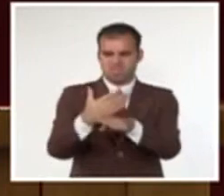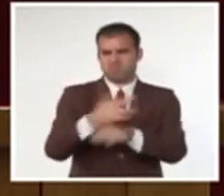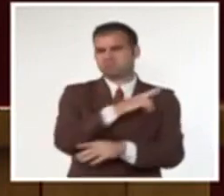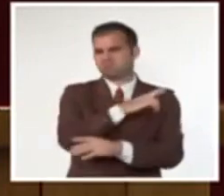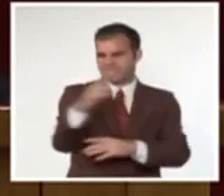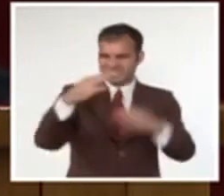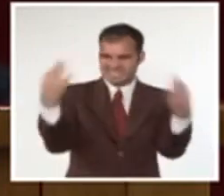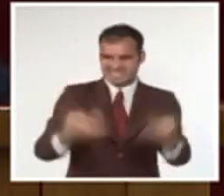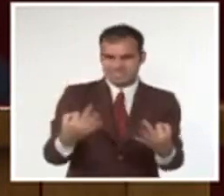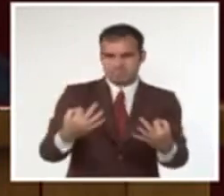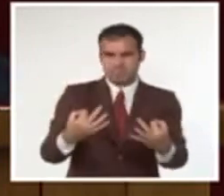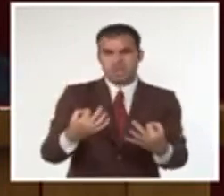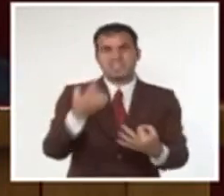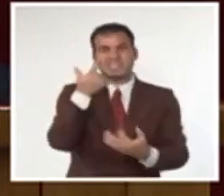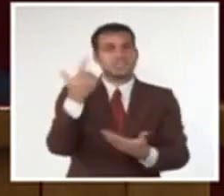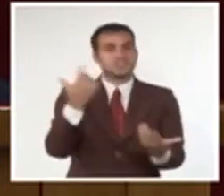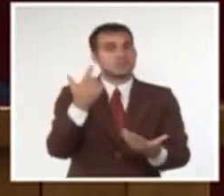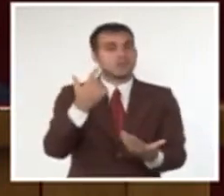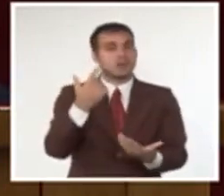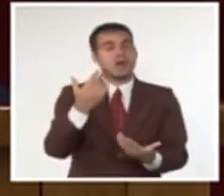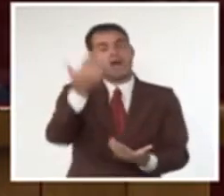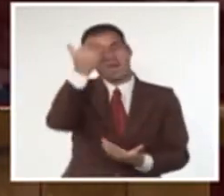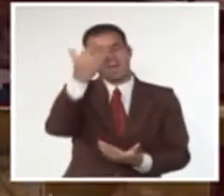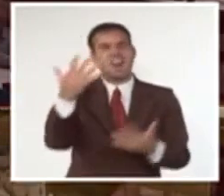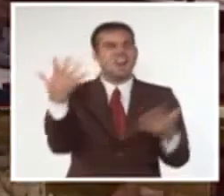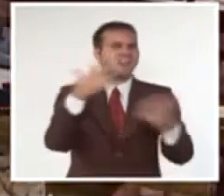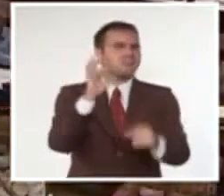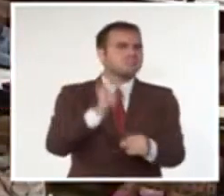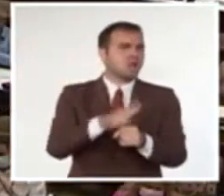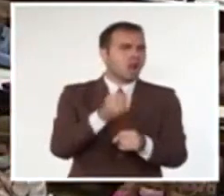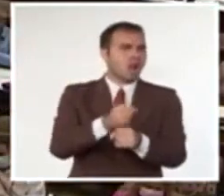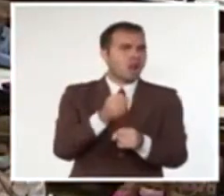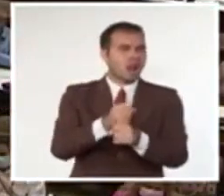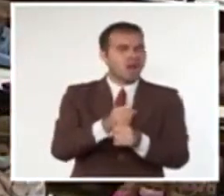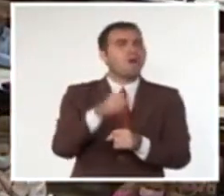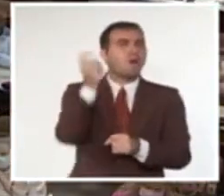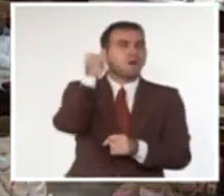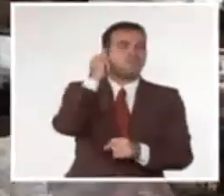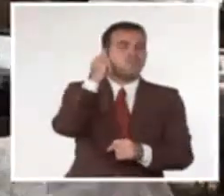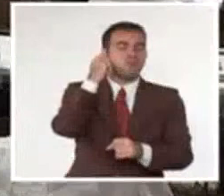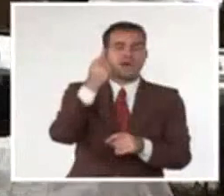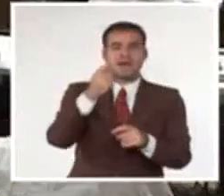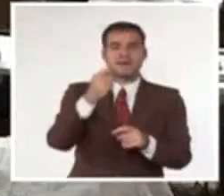revolucionario de una mujer de vanguardia como Vilma Espín.